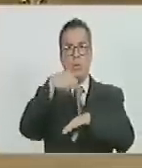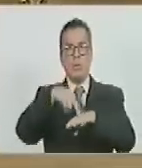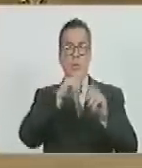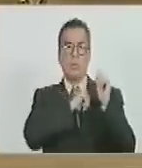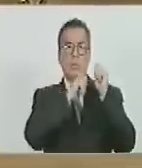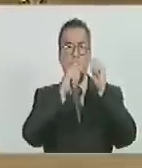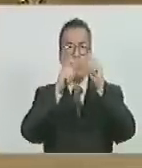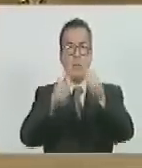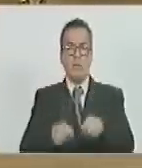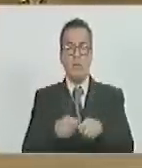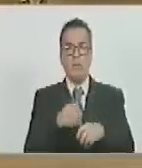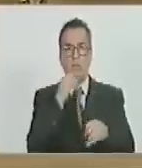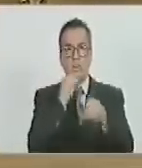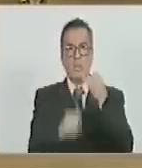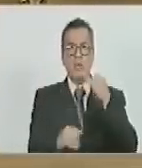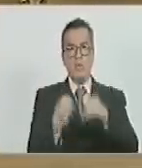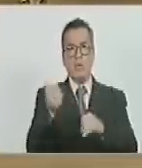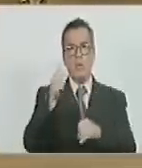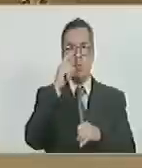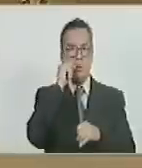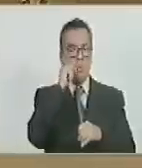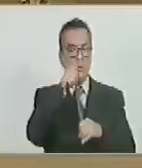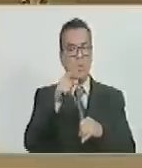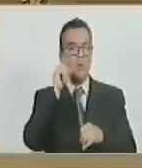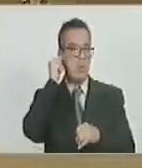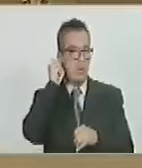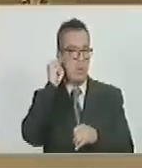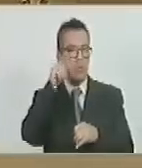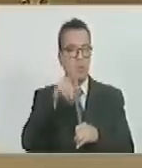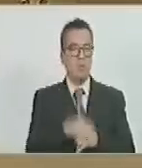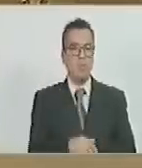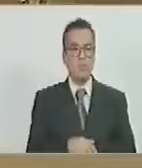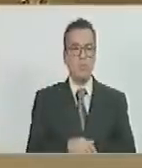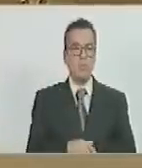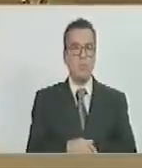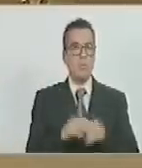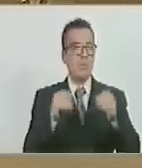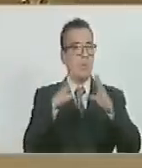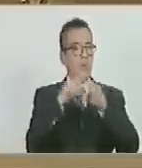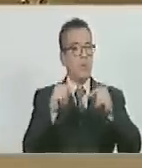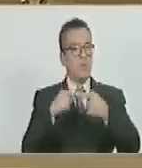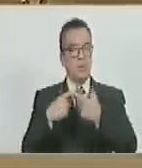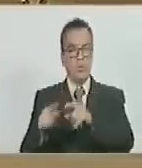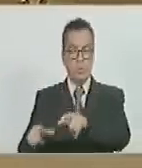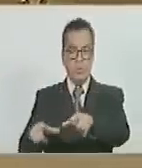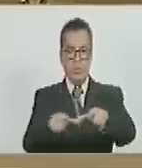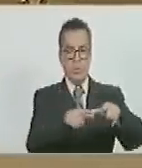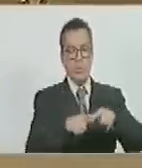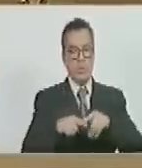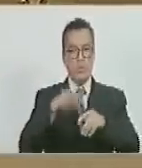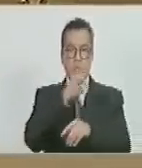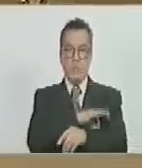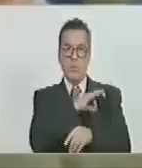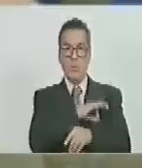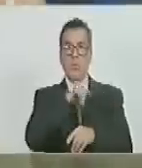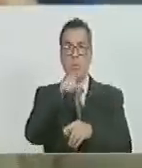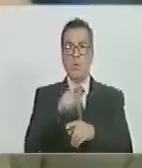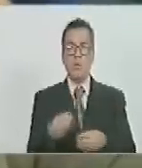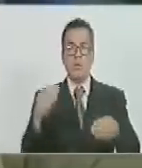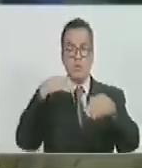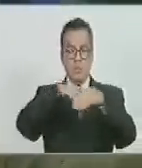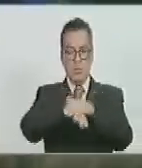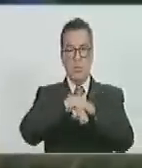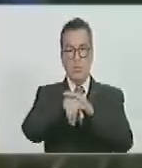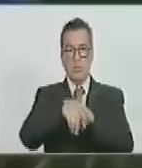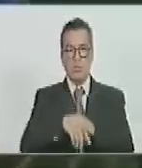designa finalmente a los 10 ciudadanos y ciudadanas que de todos los sectores de la sociedad civil se